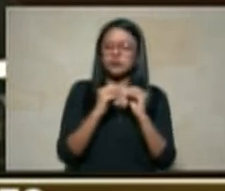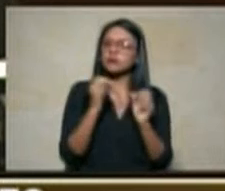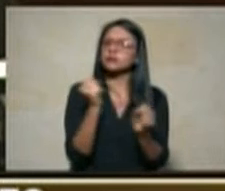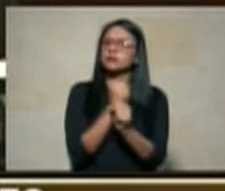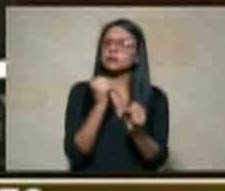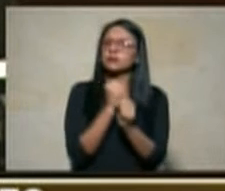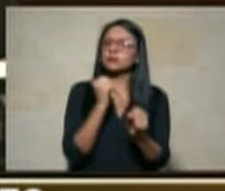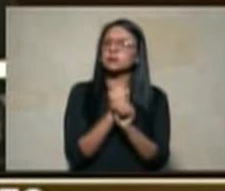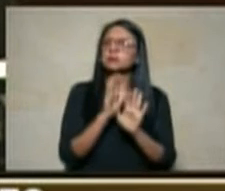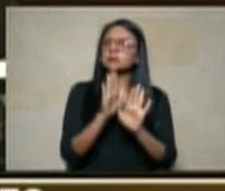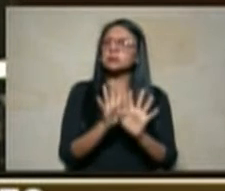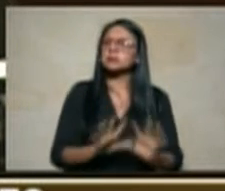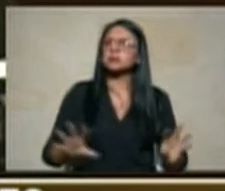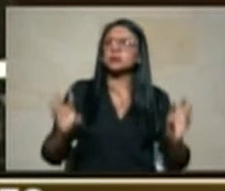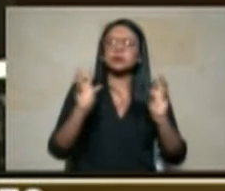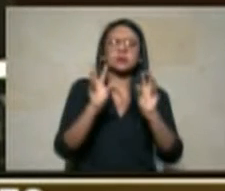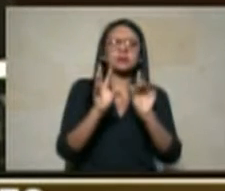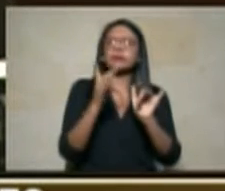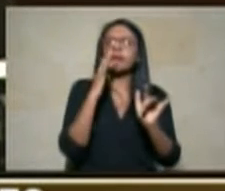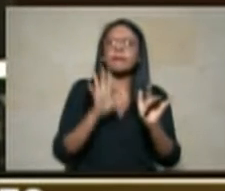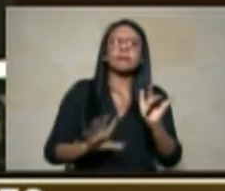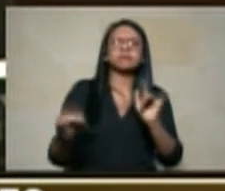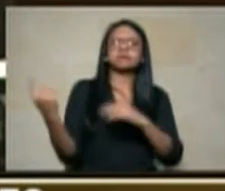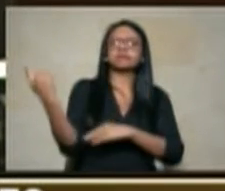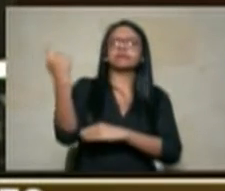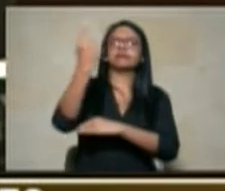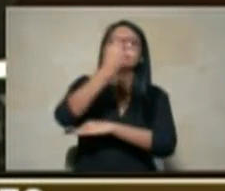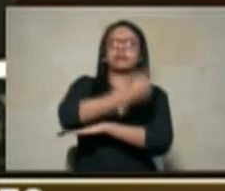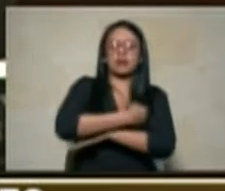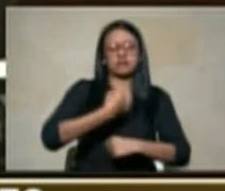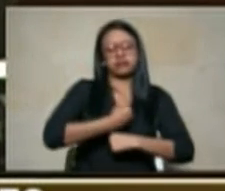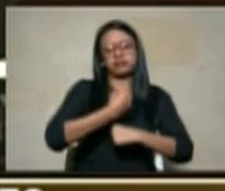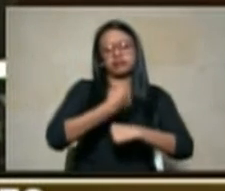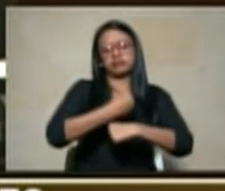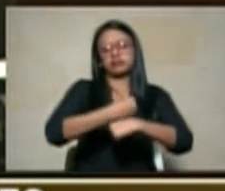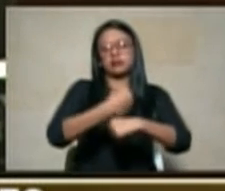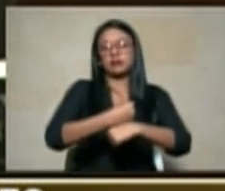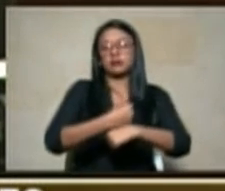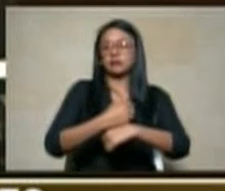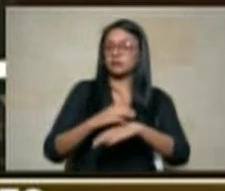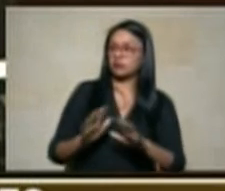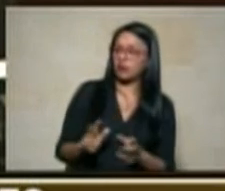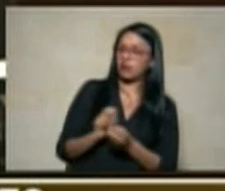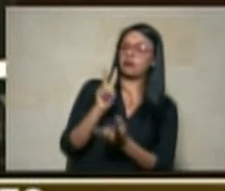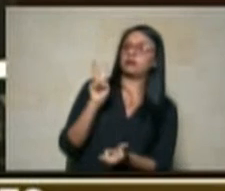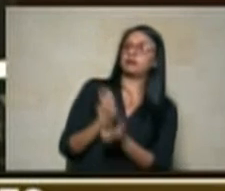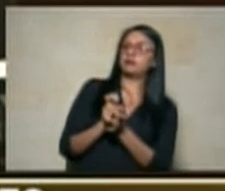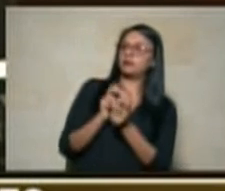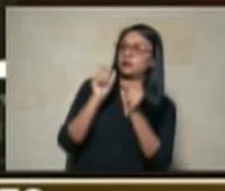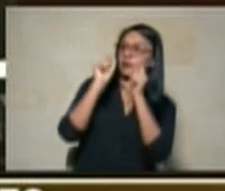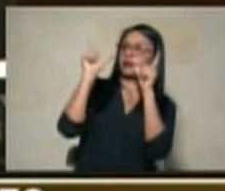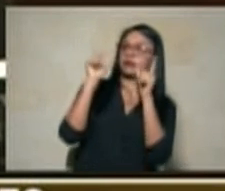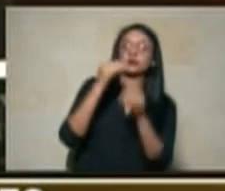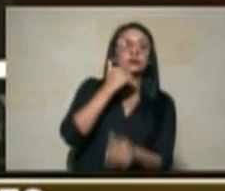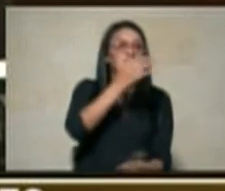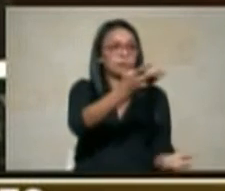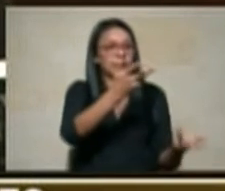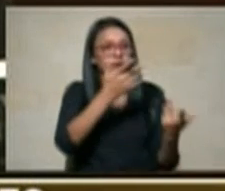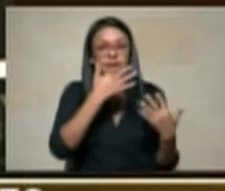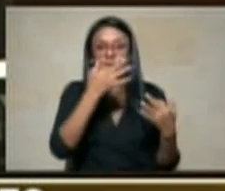Y, oh sorpresa, ¿por qué me dicen? No sé si es cierto que mañana va o va a estar convocada